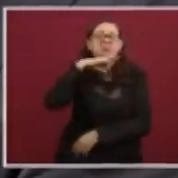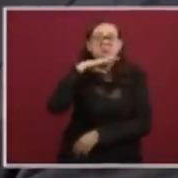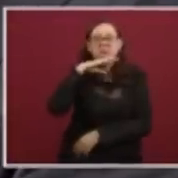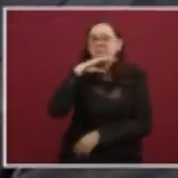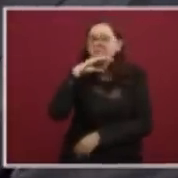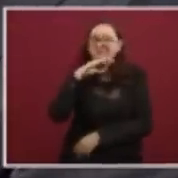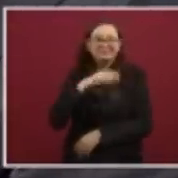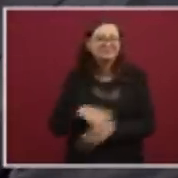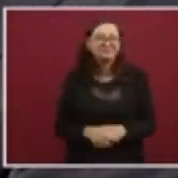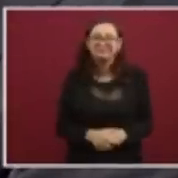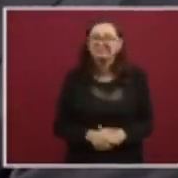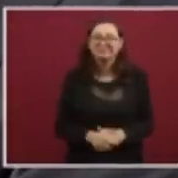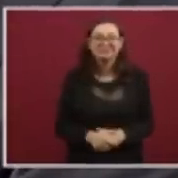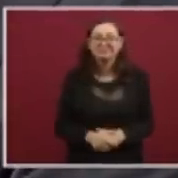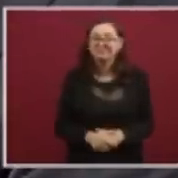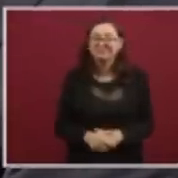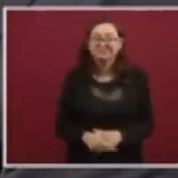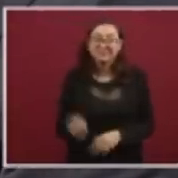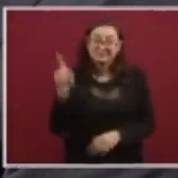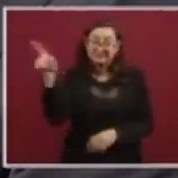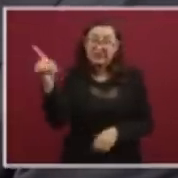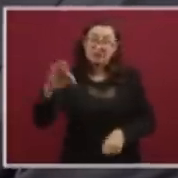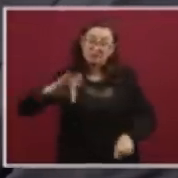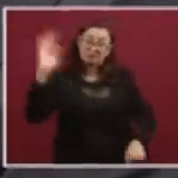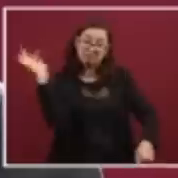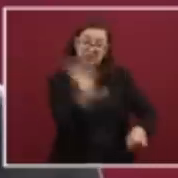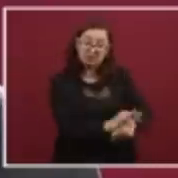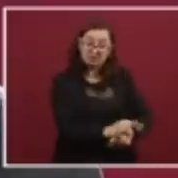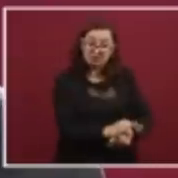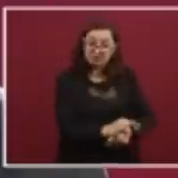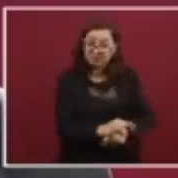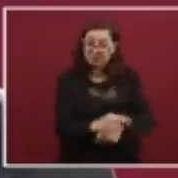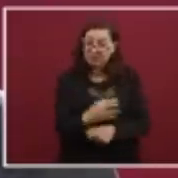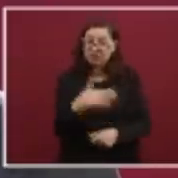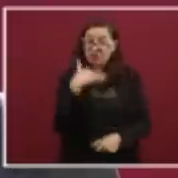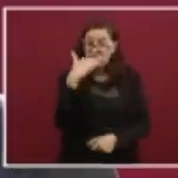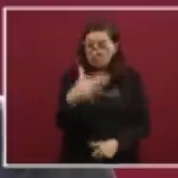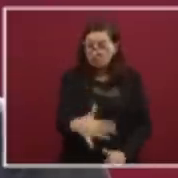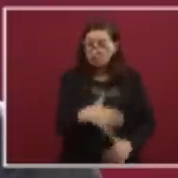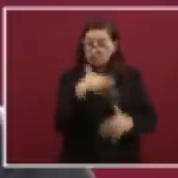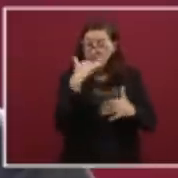la razón a un corrupto, o el fallo